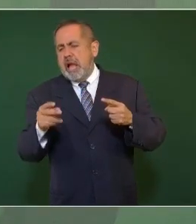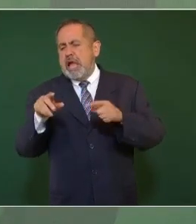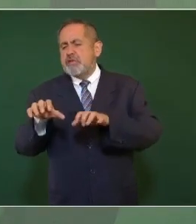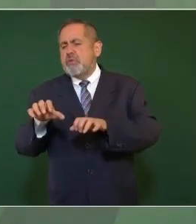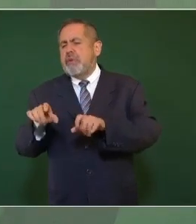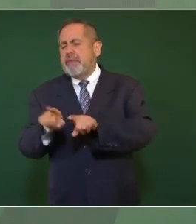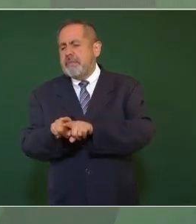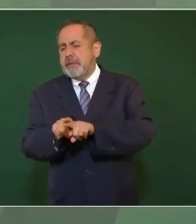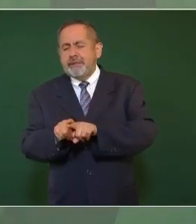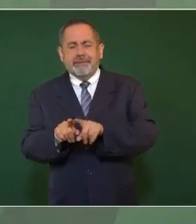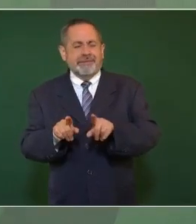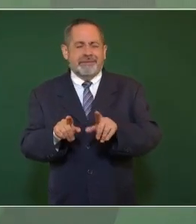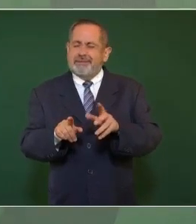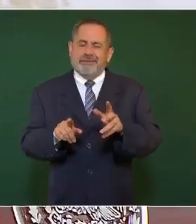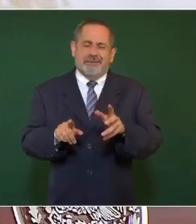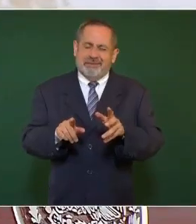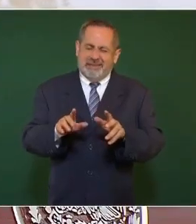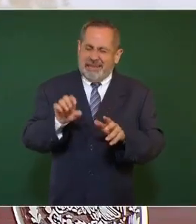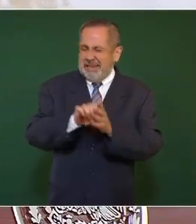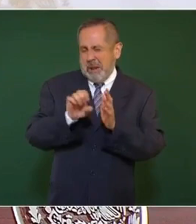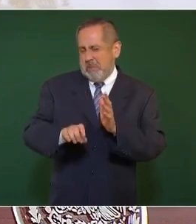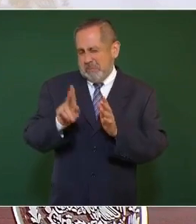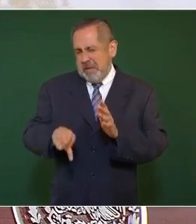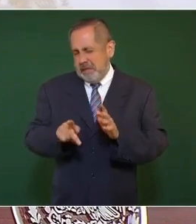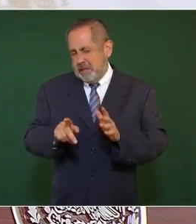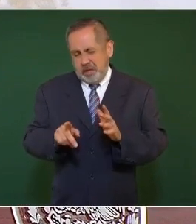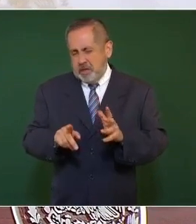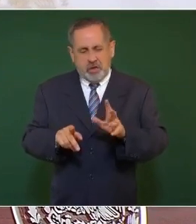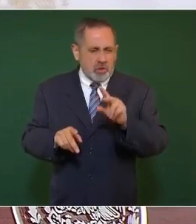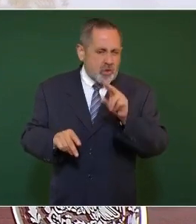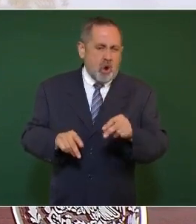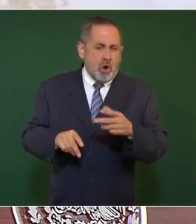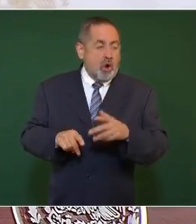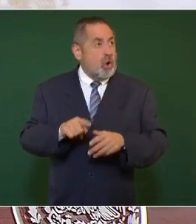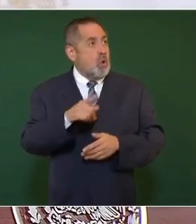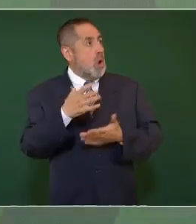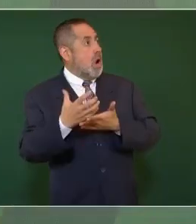como si la riqueza fuese contagiosa o permeable.